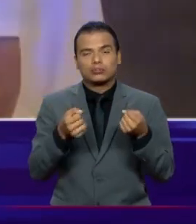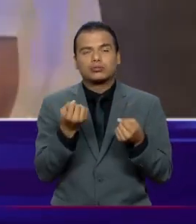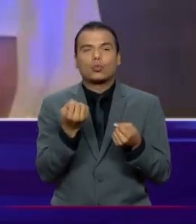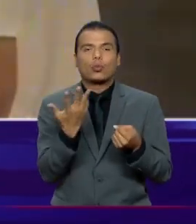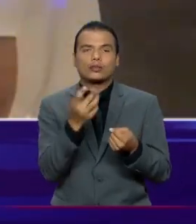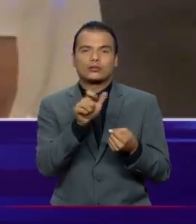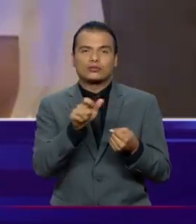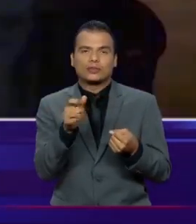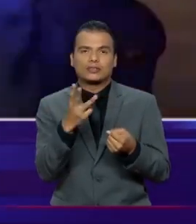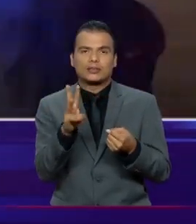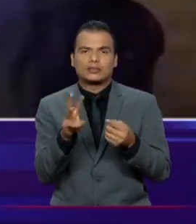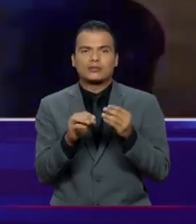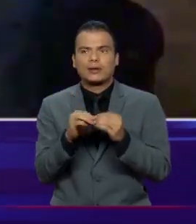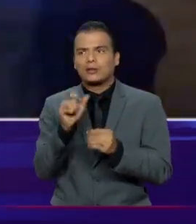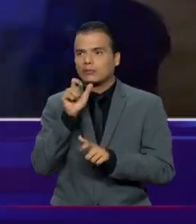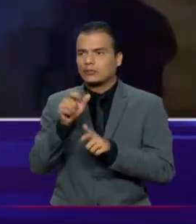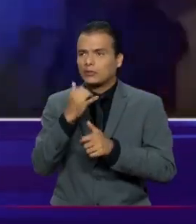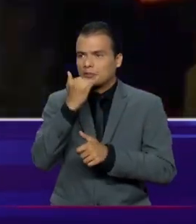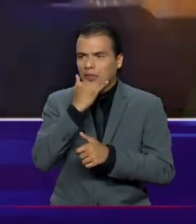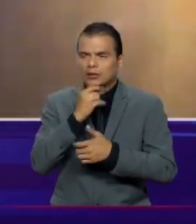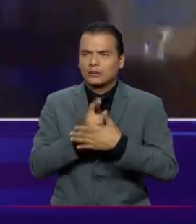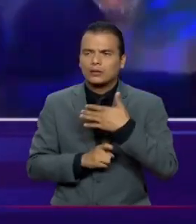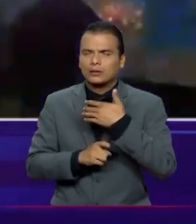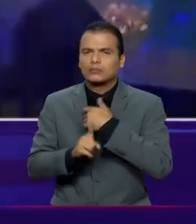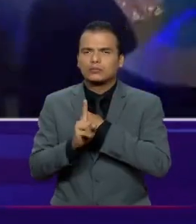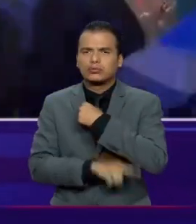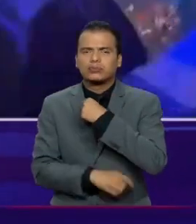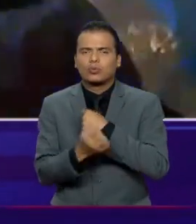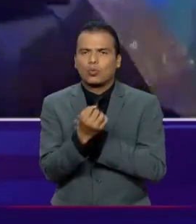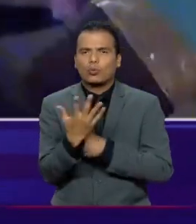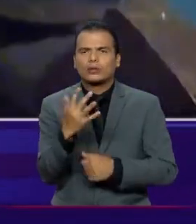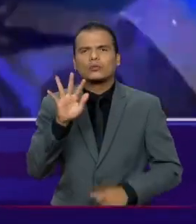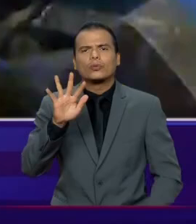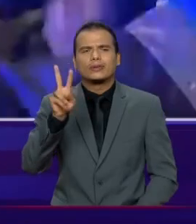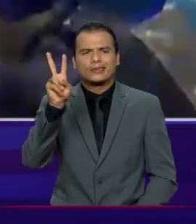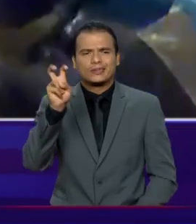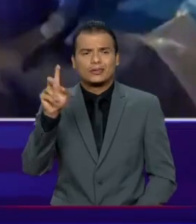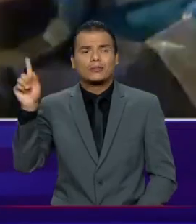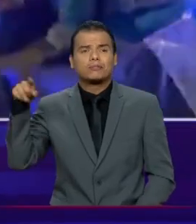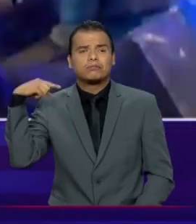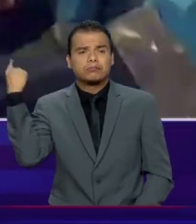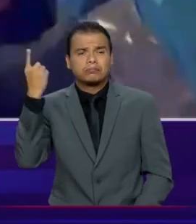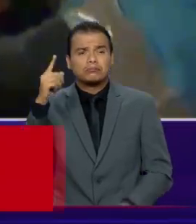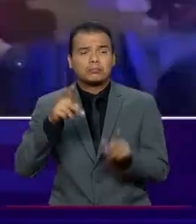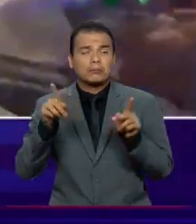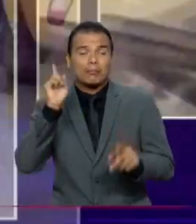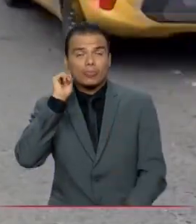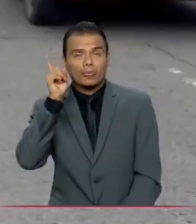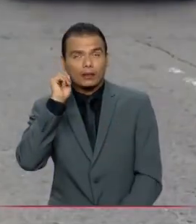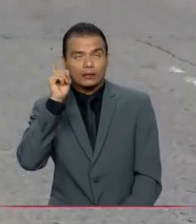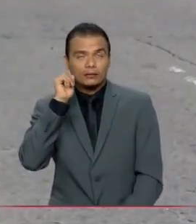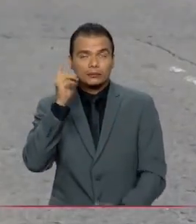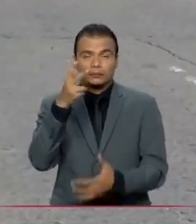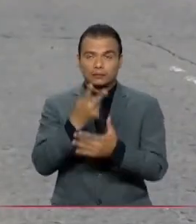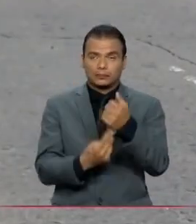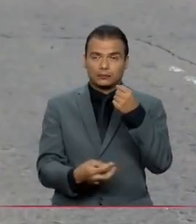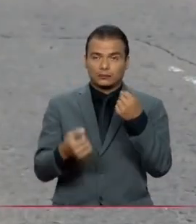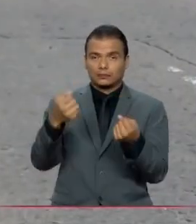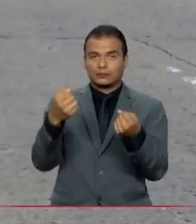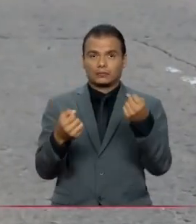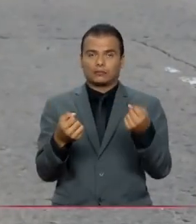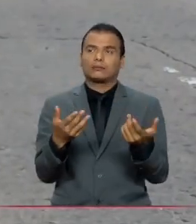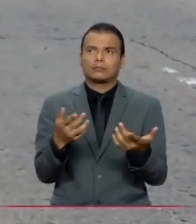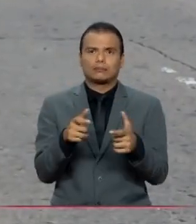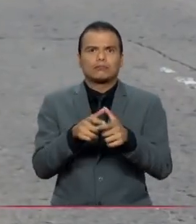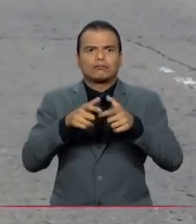la preocupación por los ebrios o por los borrachos al volante que están circulando en la ciudad. Por eso los operativos Centella, como los han denominado,